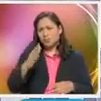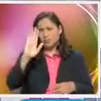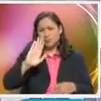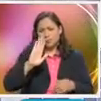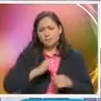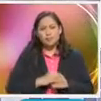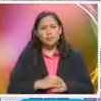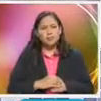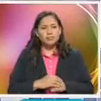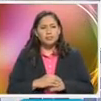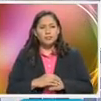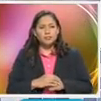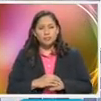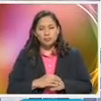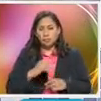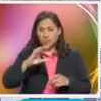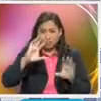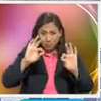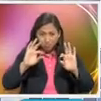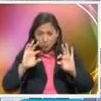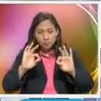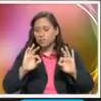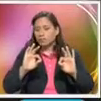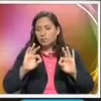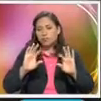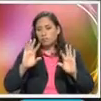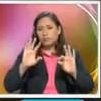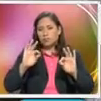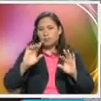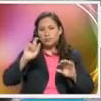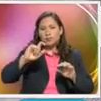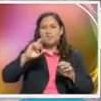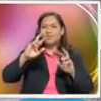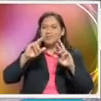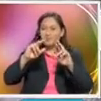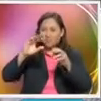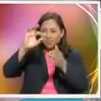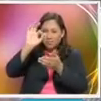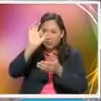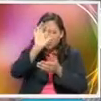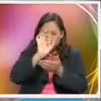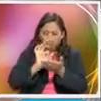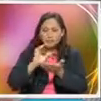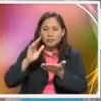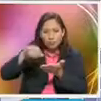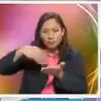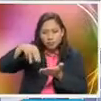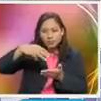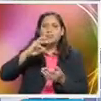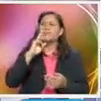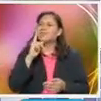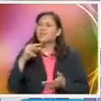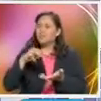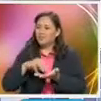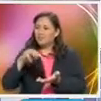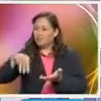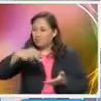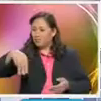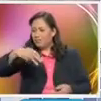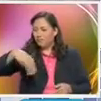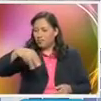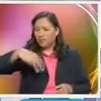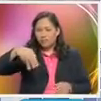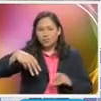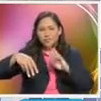chef. Entonces, ¿cómo ¿Quede vas? ¿Cómo grumoso vas? o que no, quede que no quede grumoso. Muy bien. De todo, dale ahí una pasadita. Voy a utilizar el tenedor Órale, para ya vas. incorporar mejor